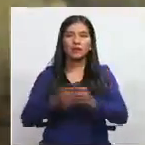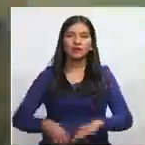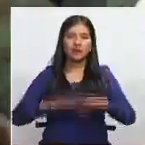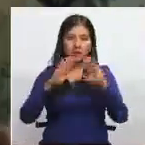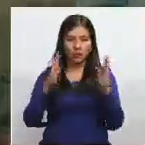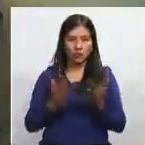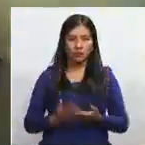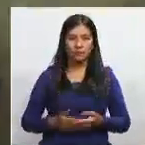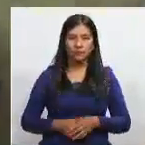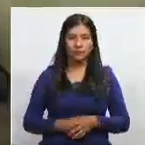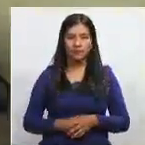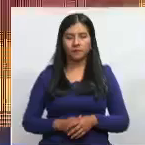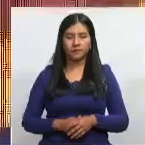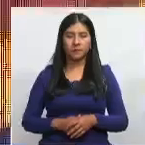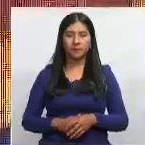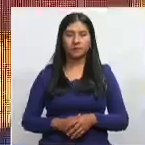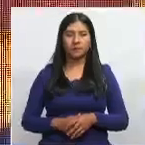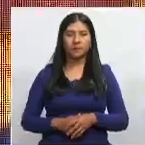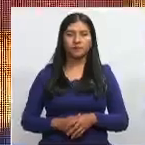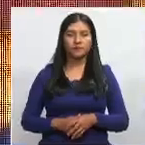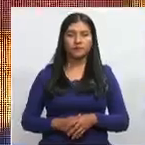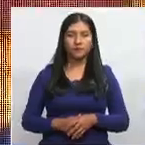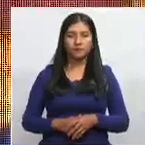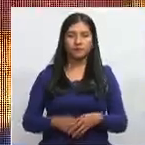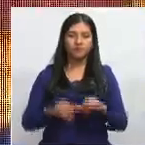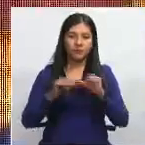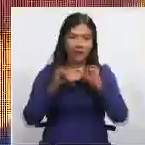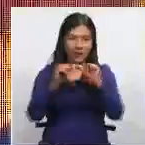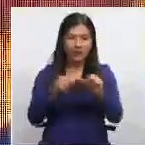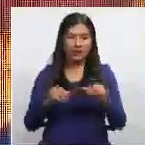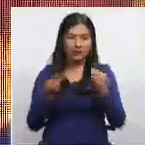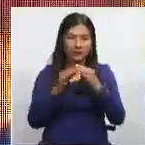Seguimos con información desde la sede.